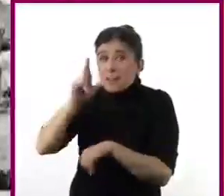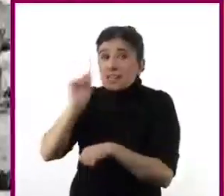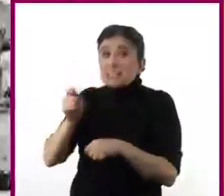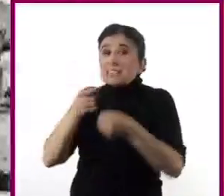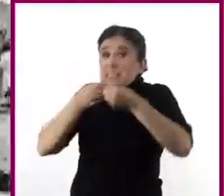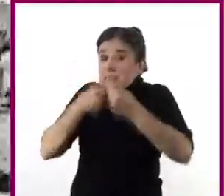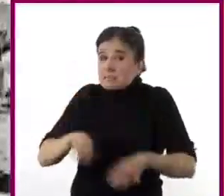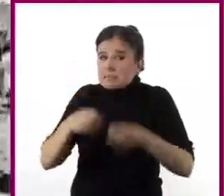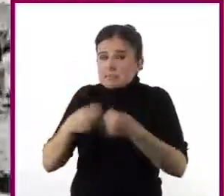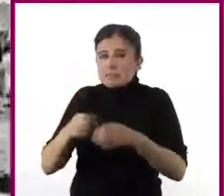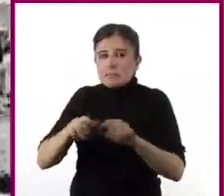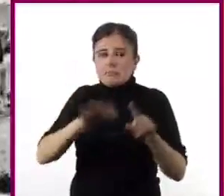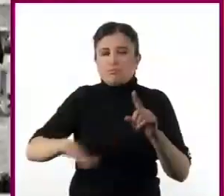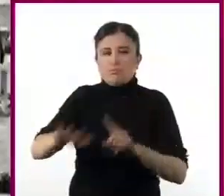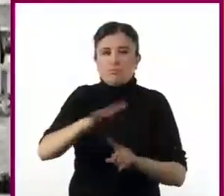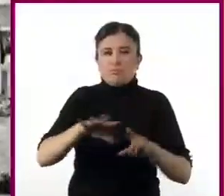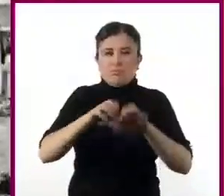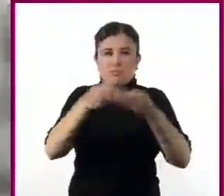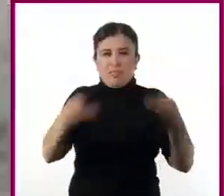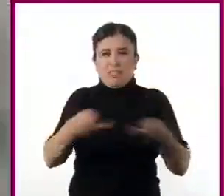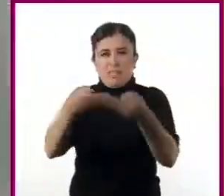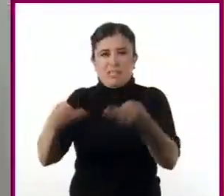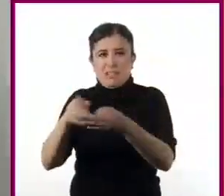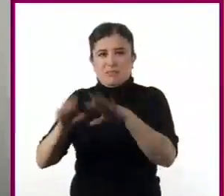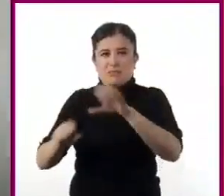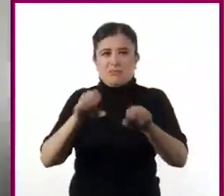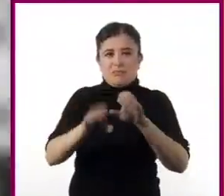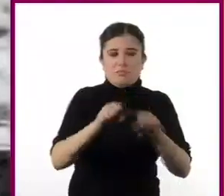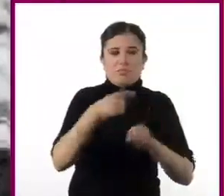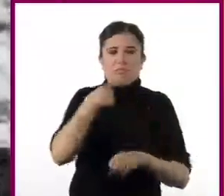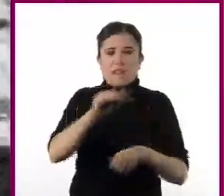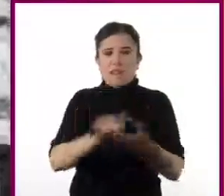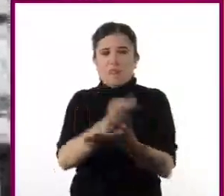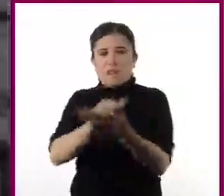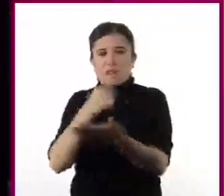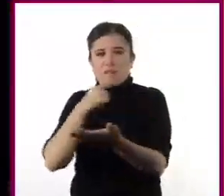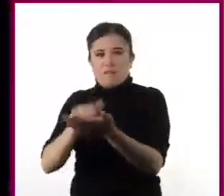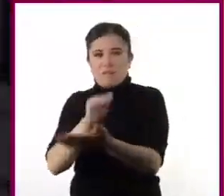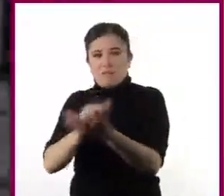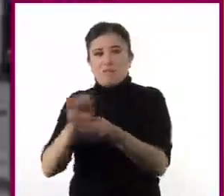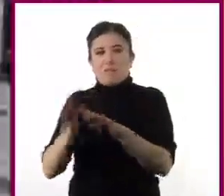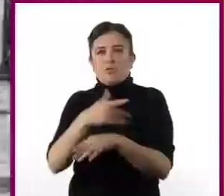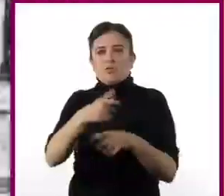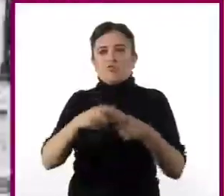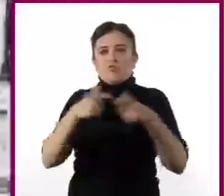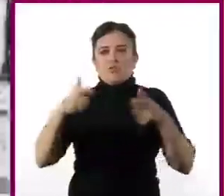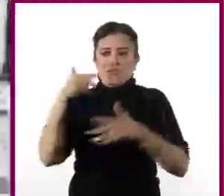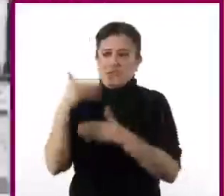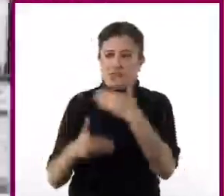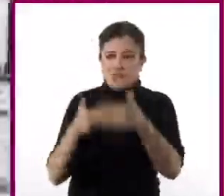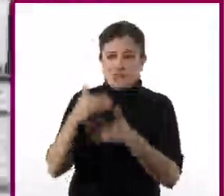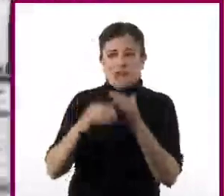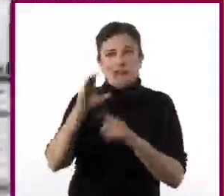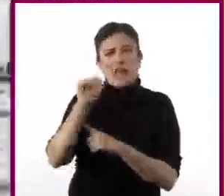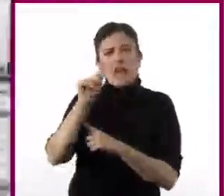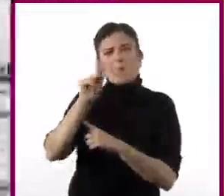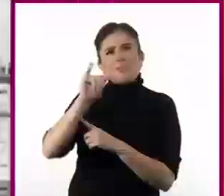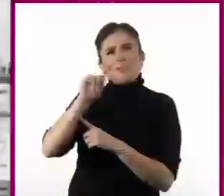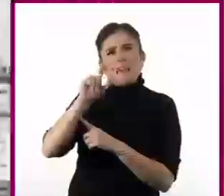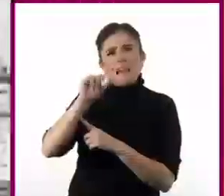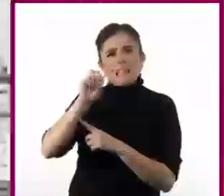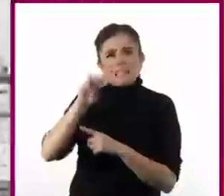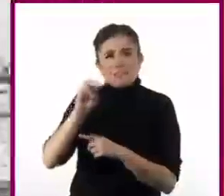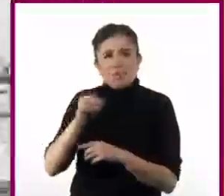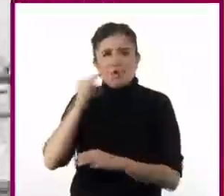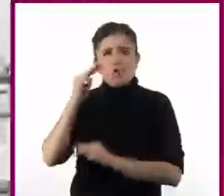pérdida de sus colonias, que están amenazadas constantemente por la propia expansión y avance del capitalismo, del